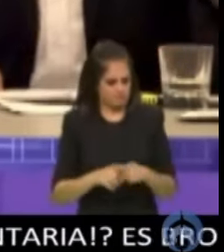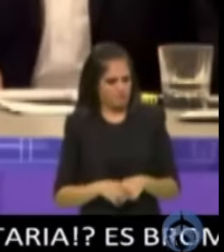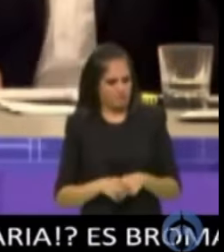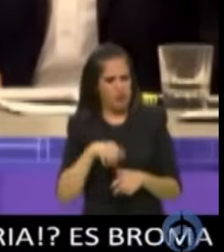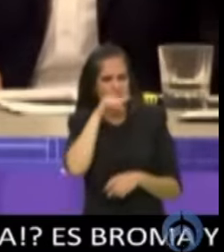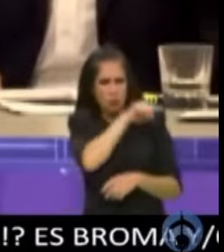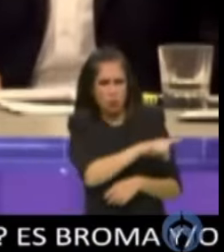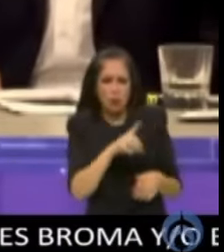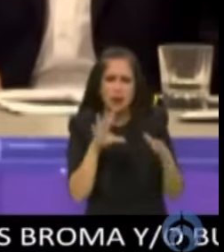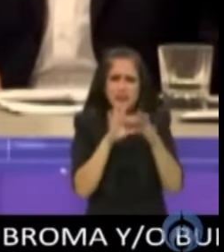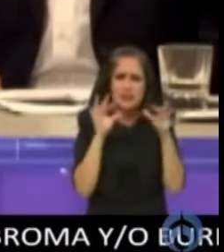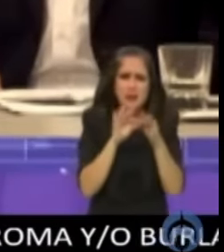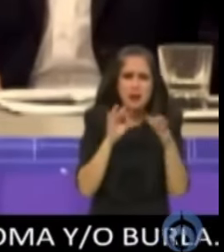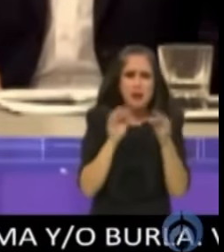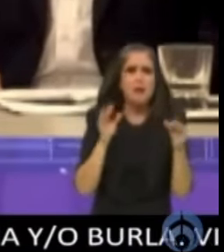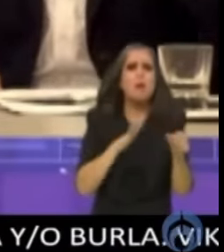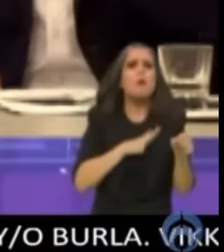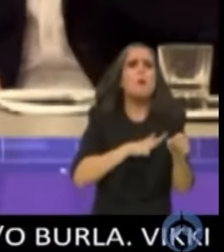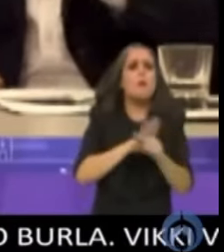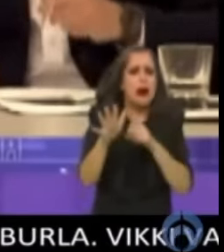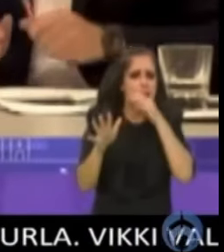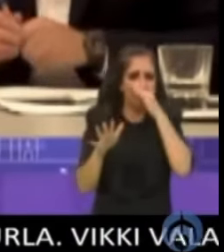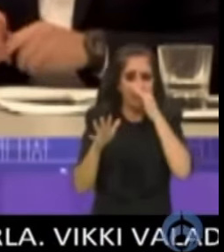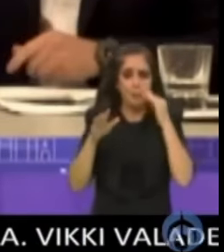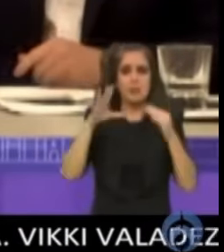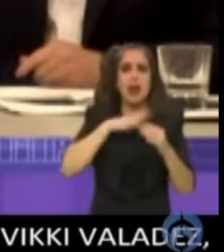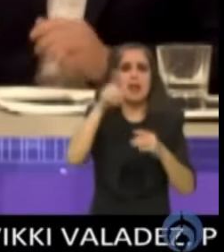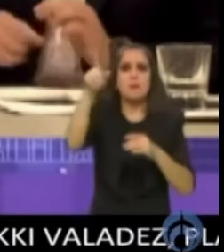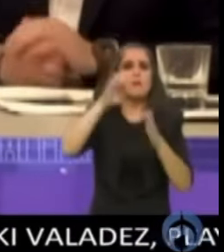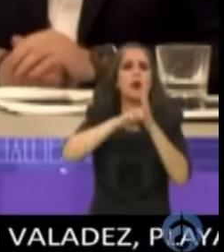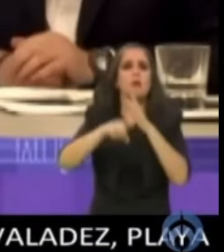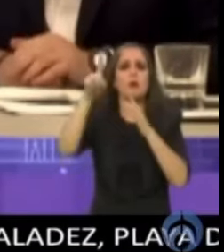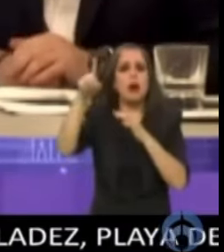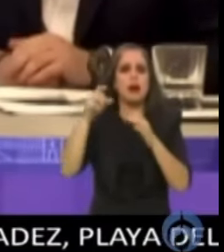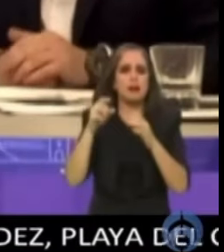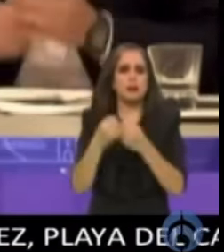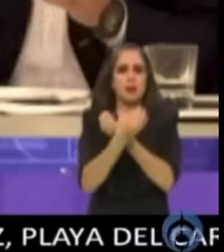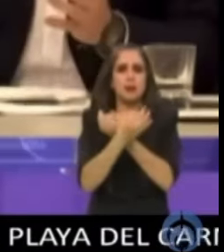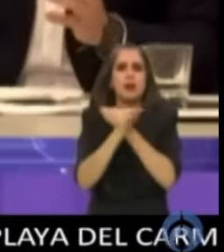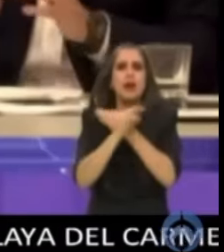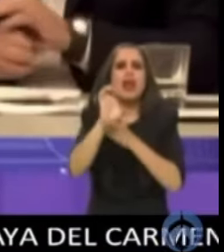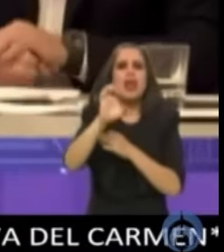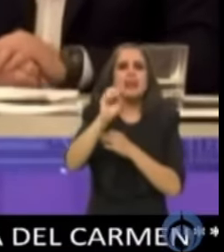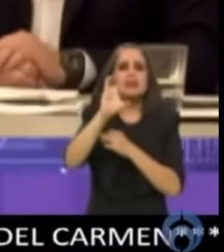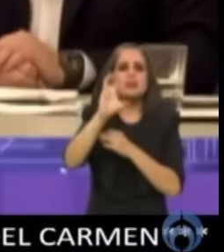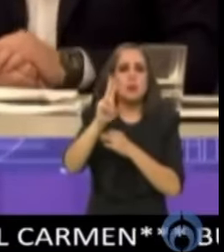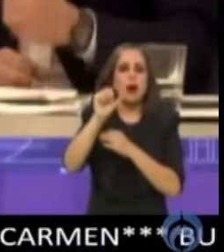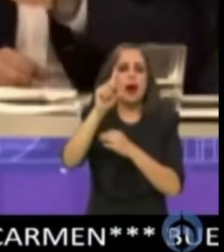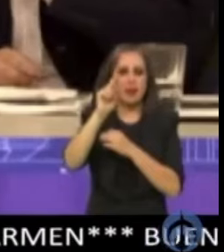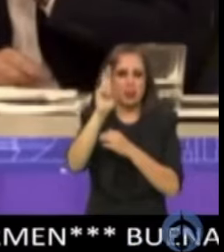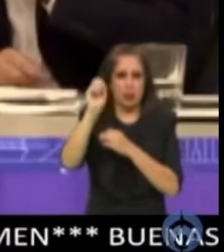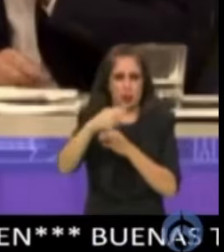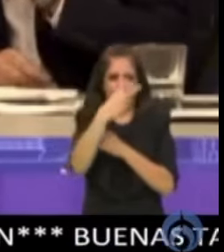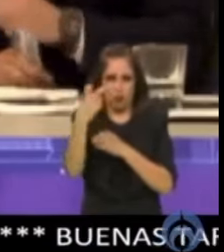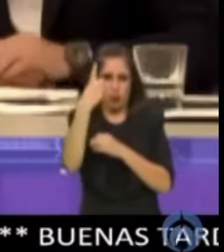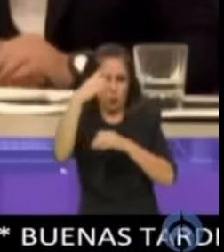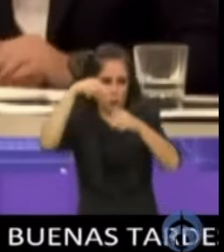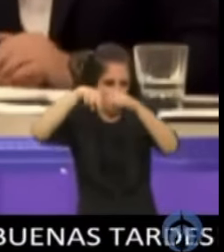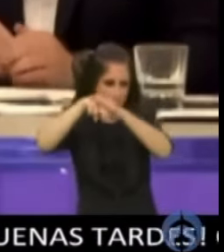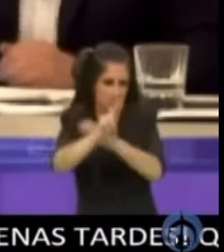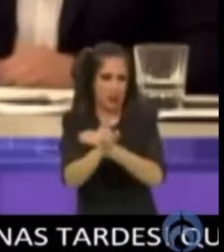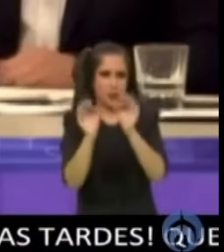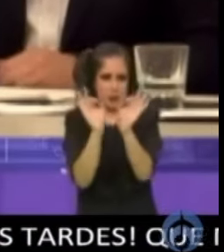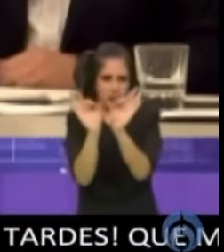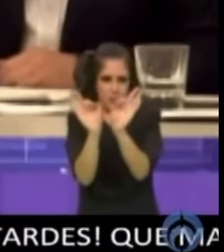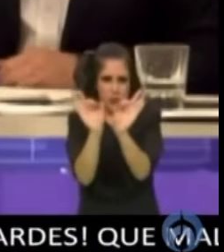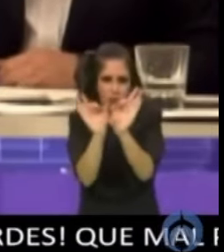todos llenos de reglas, acartonados, en donde los moderadores pues prácticamente